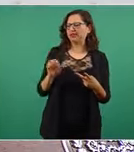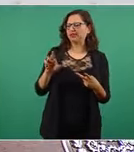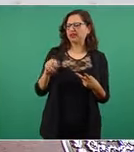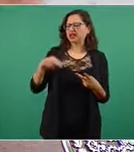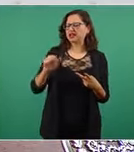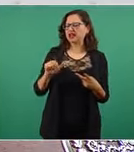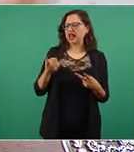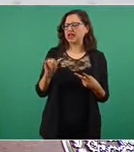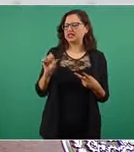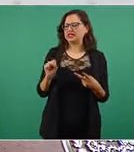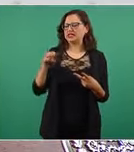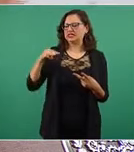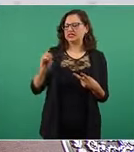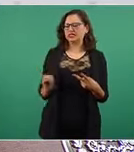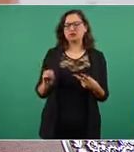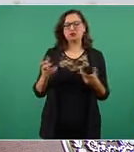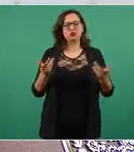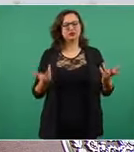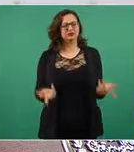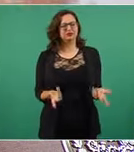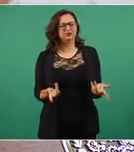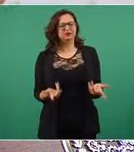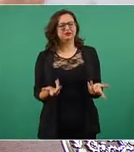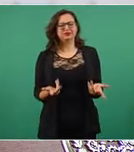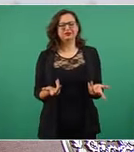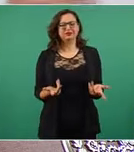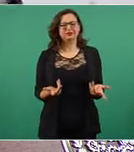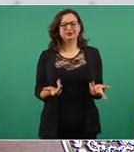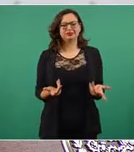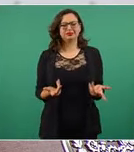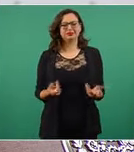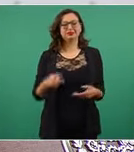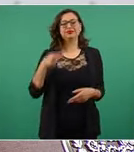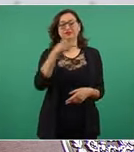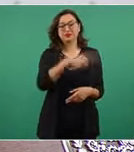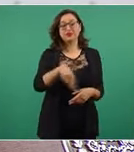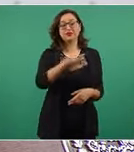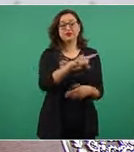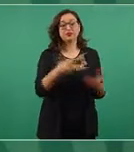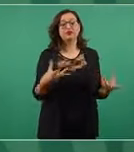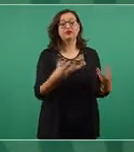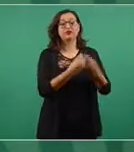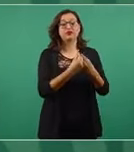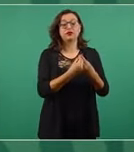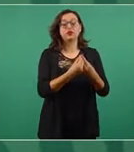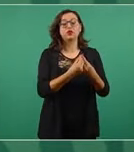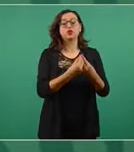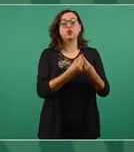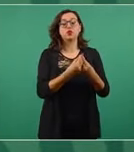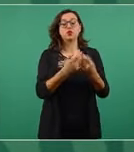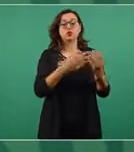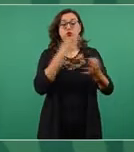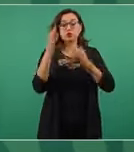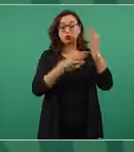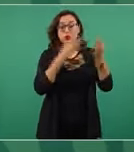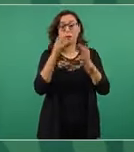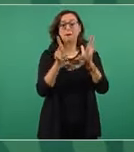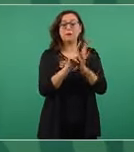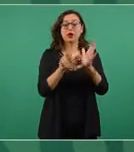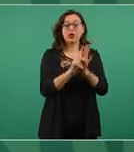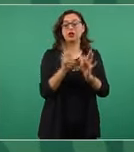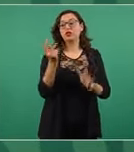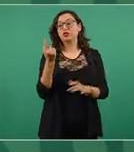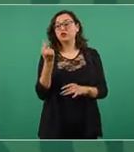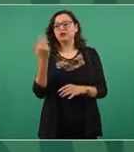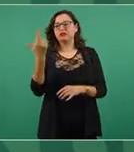Y han adoctrinado, con el apoyo de los medios de información, a mucha gente,